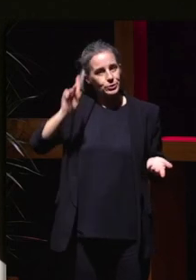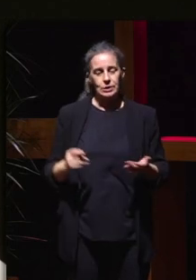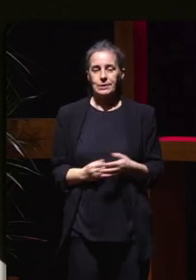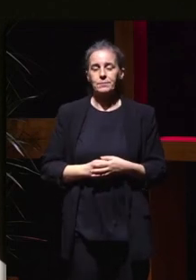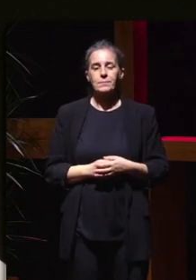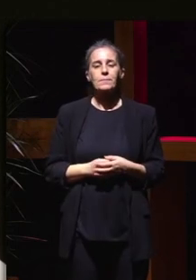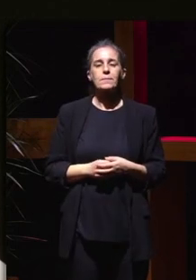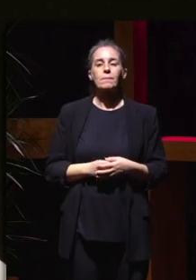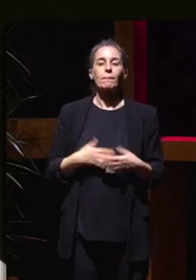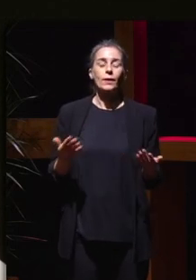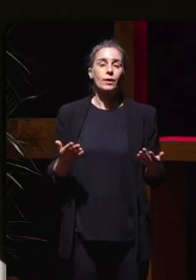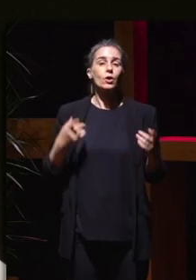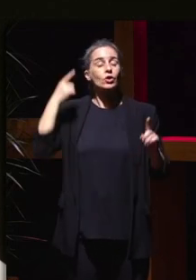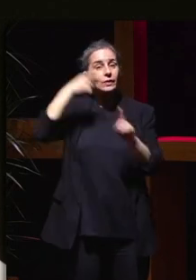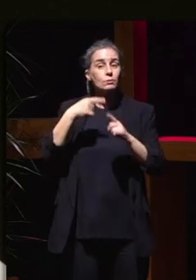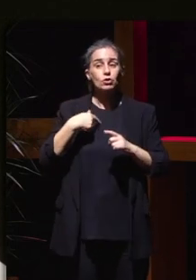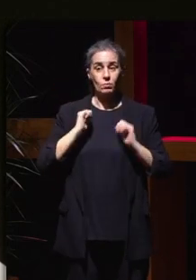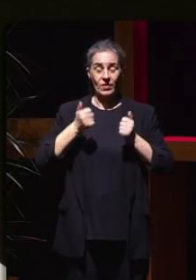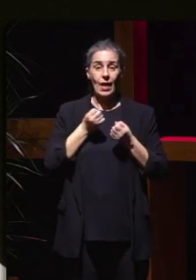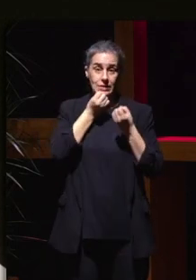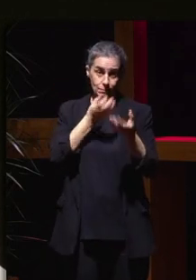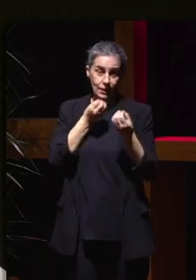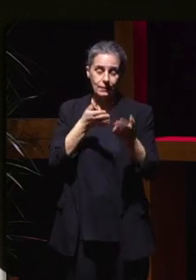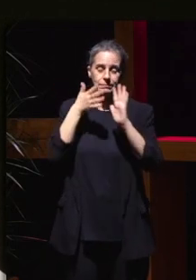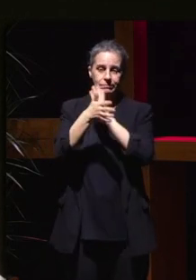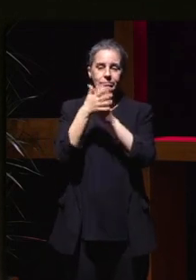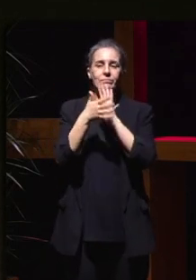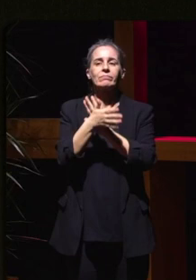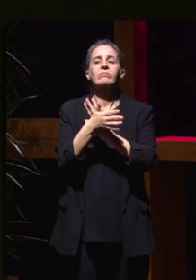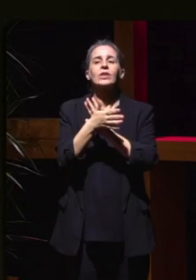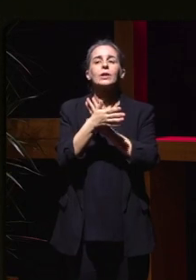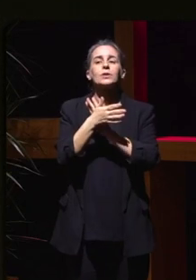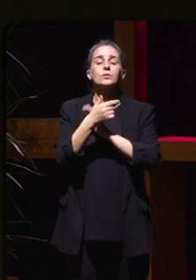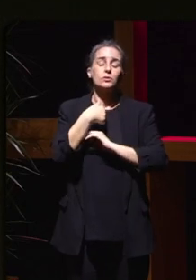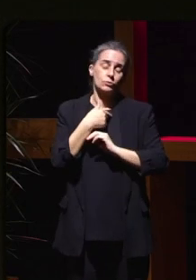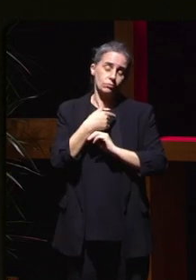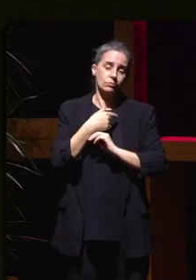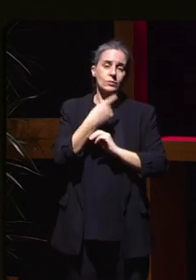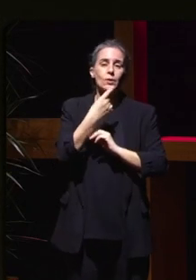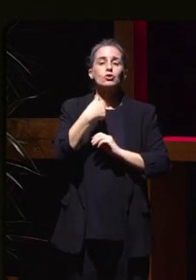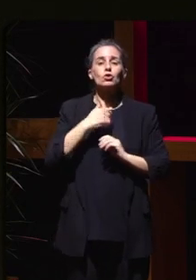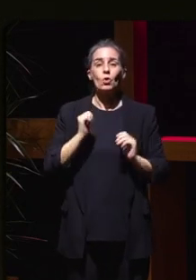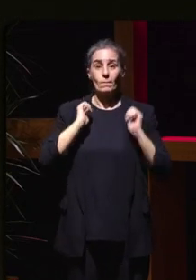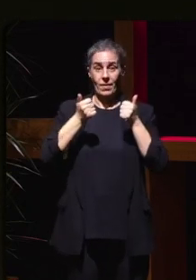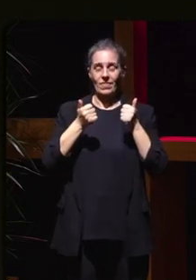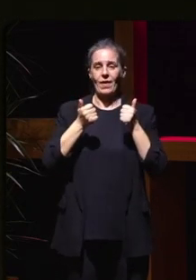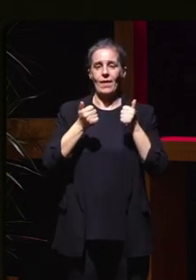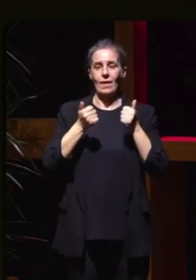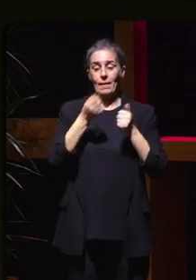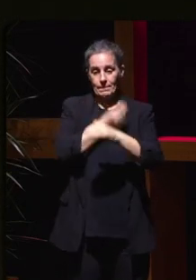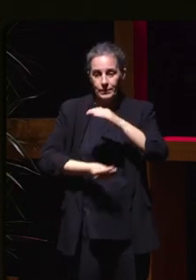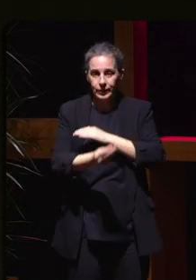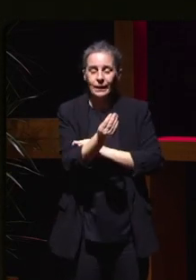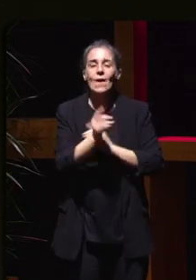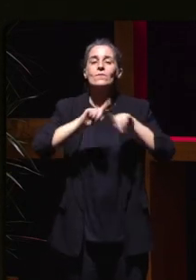empezar a explicar esto con todos Quevedo de una familia de Vigo que una familia obreira no una familia Ana que